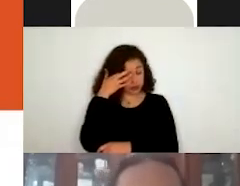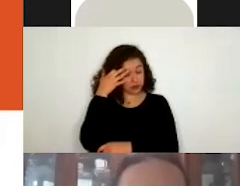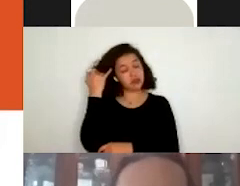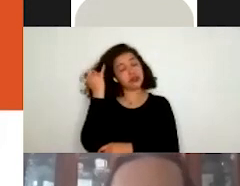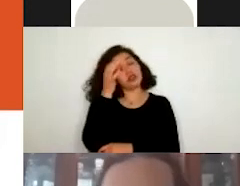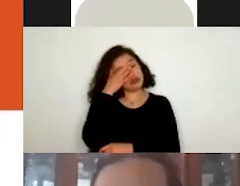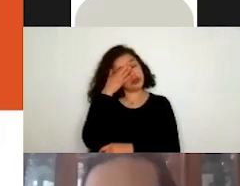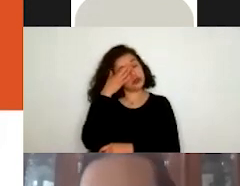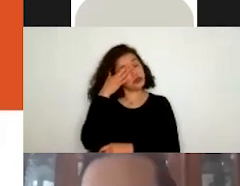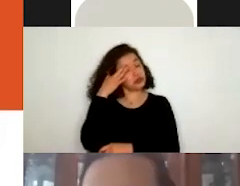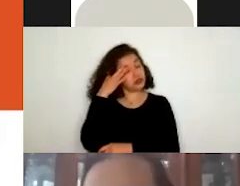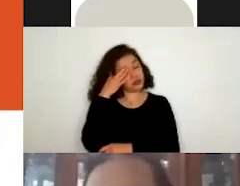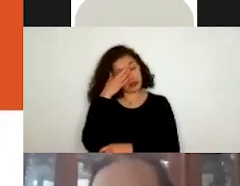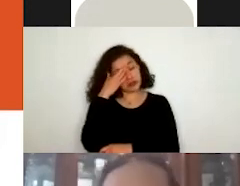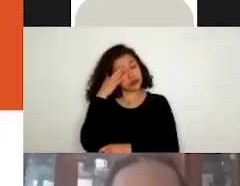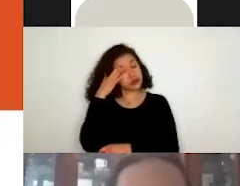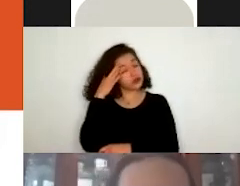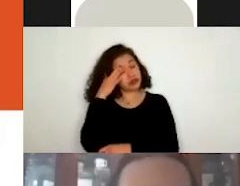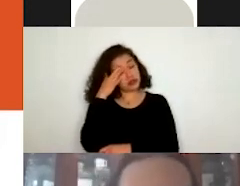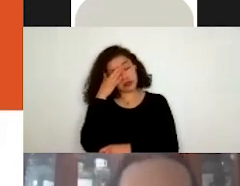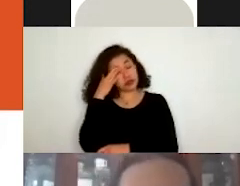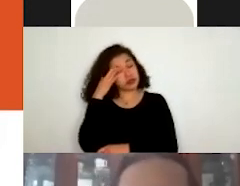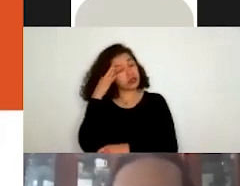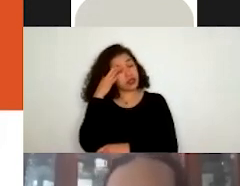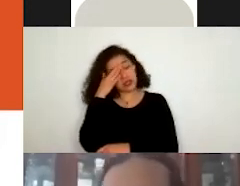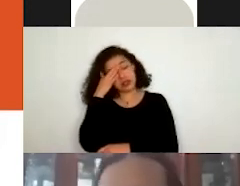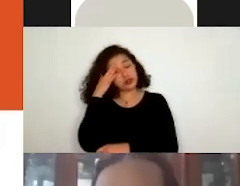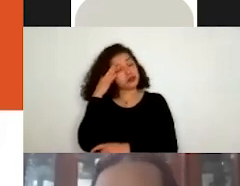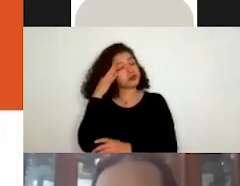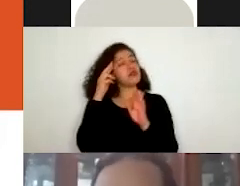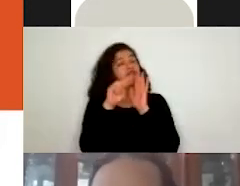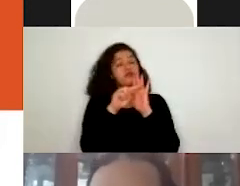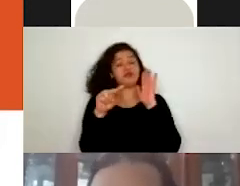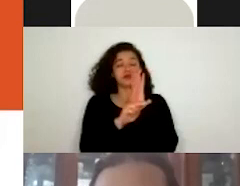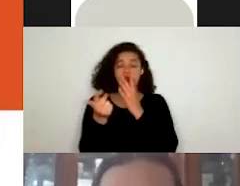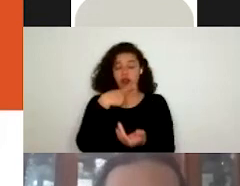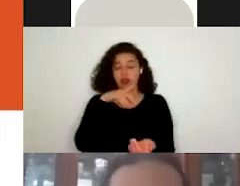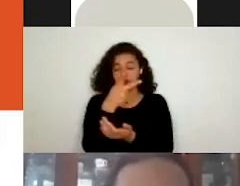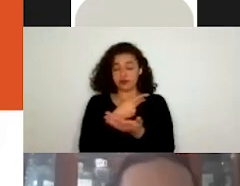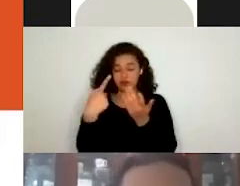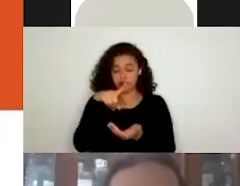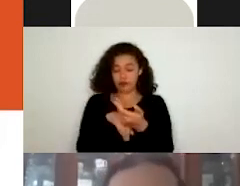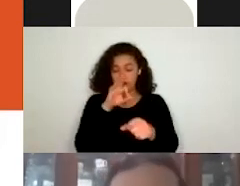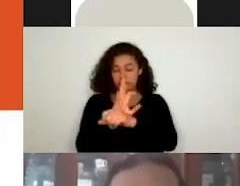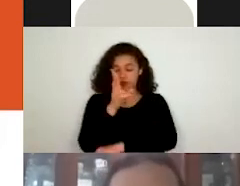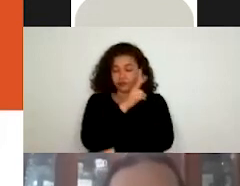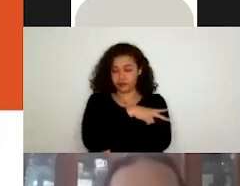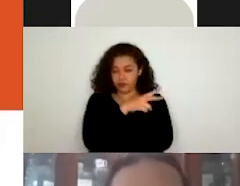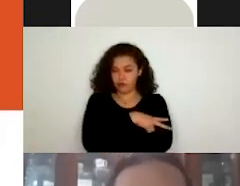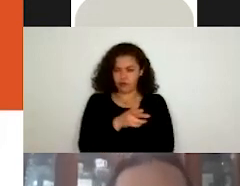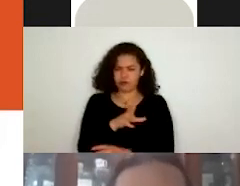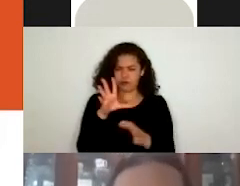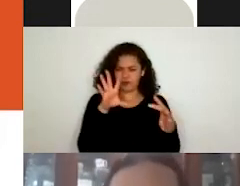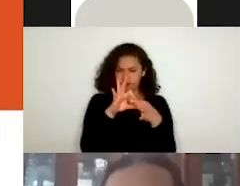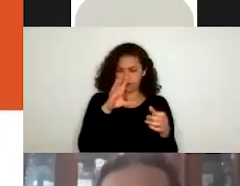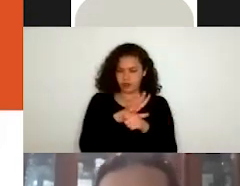la normatividad principal a la que va a estar sujeta la elaboración de los programas internos de protección civil. Veíamos que existe